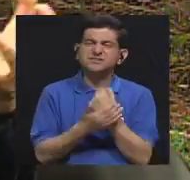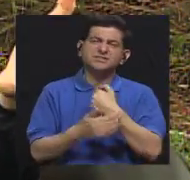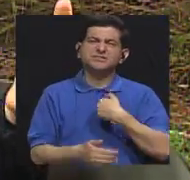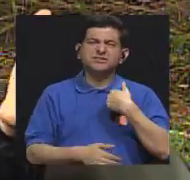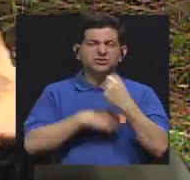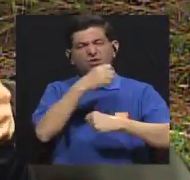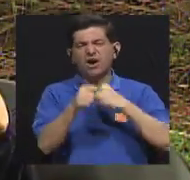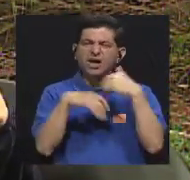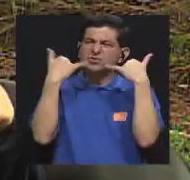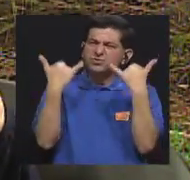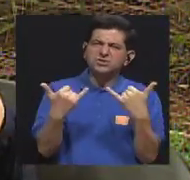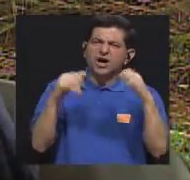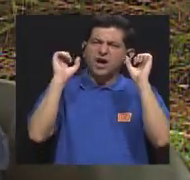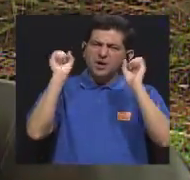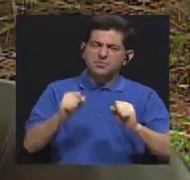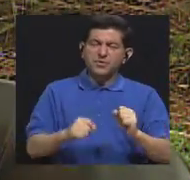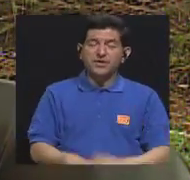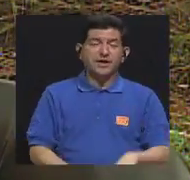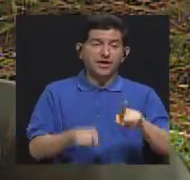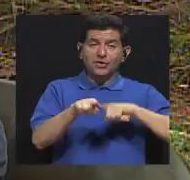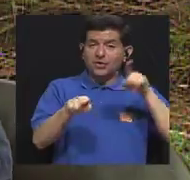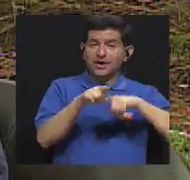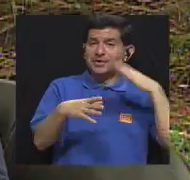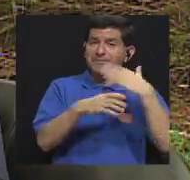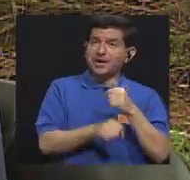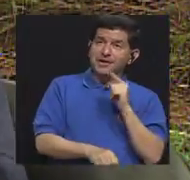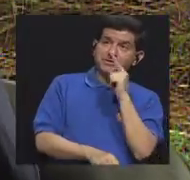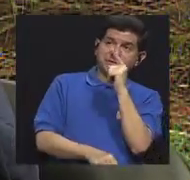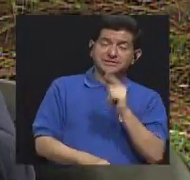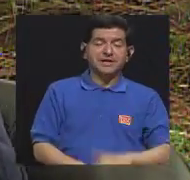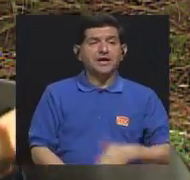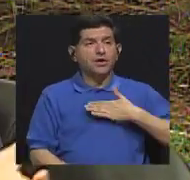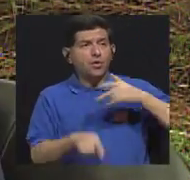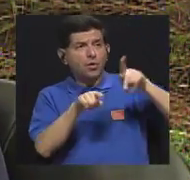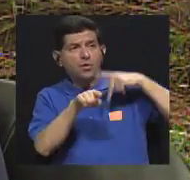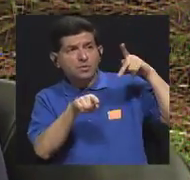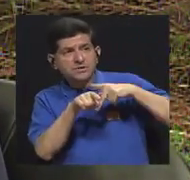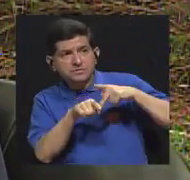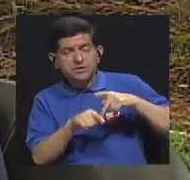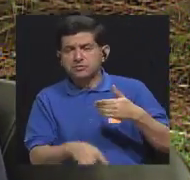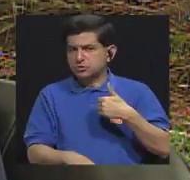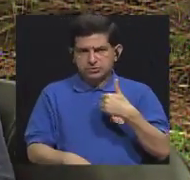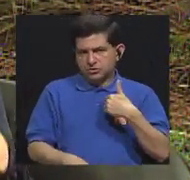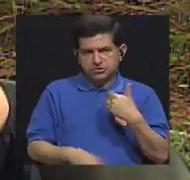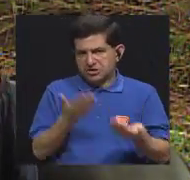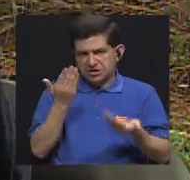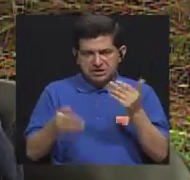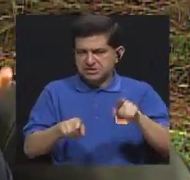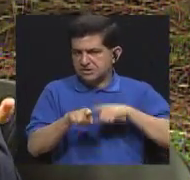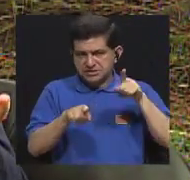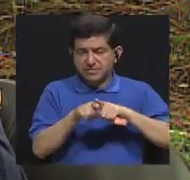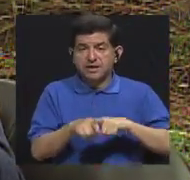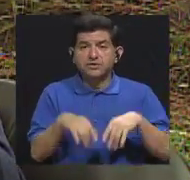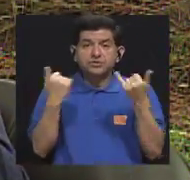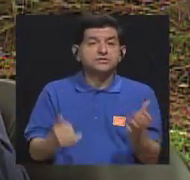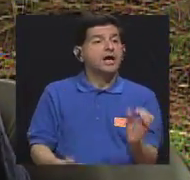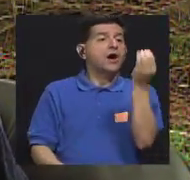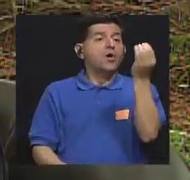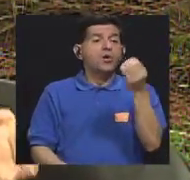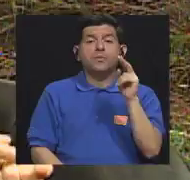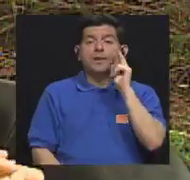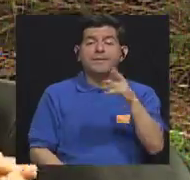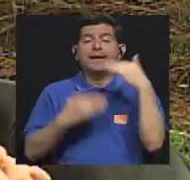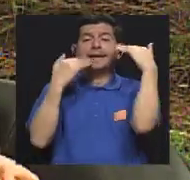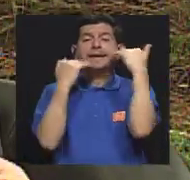tener cierta edad para poder hacer lo que mis hermanos hacen, o mis primos si no tenemos hermanos, ¿verdad? Cuando somos adolescentes nos